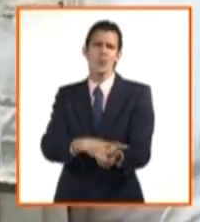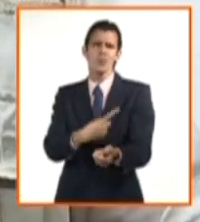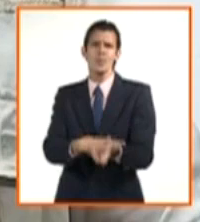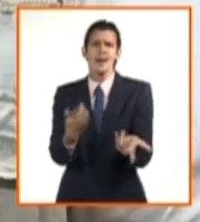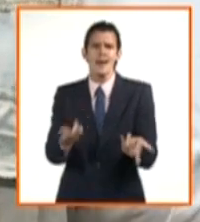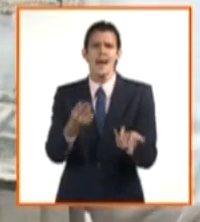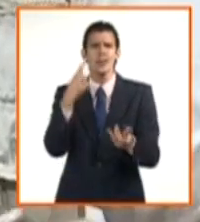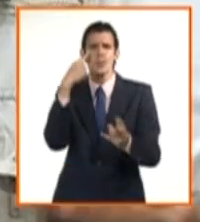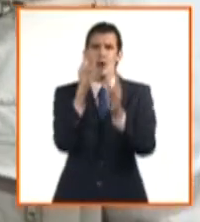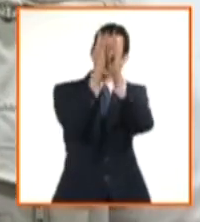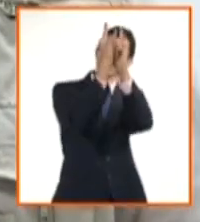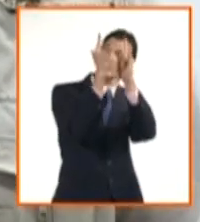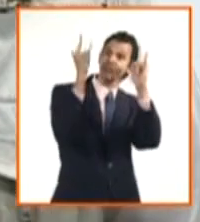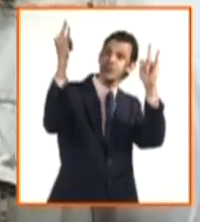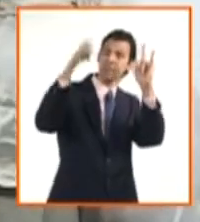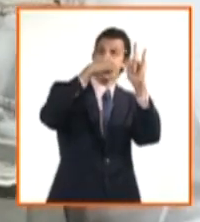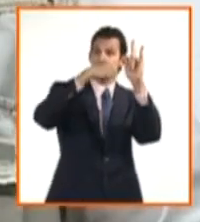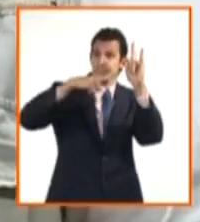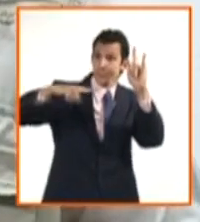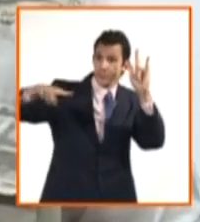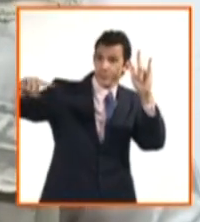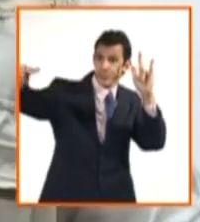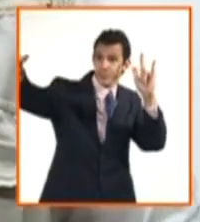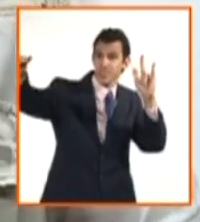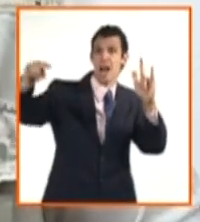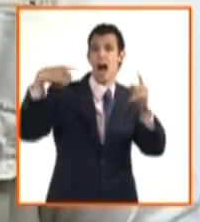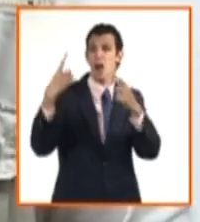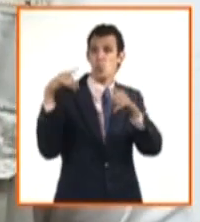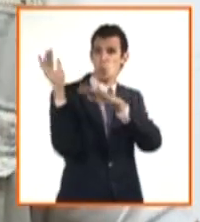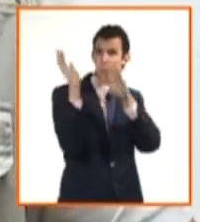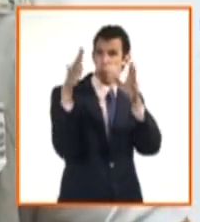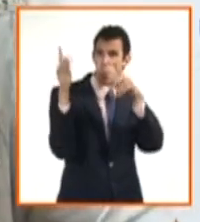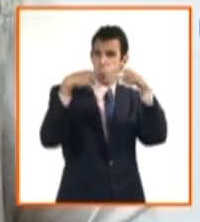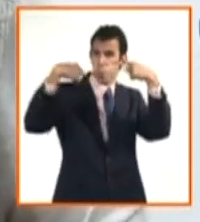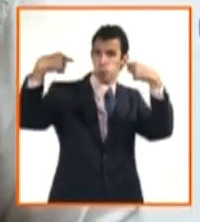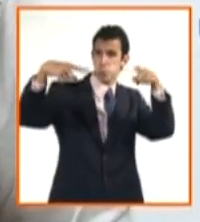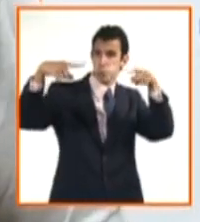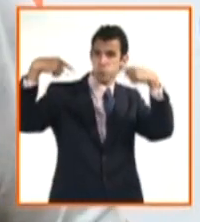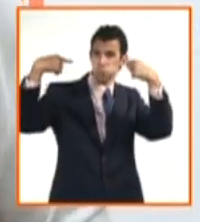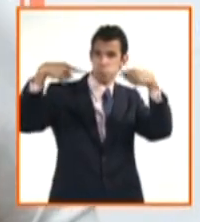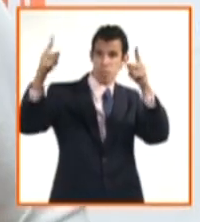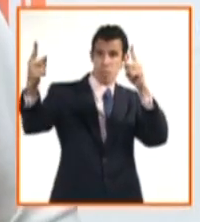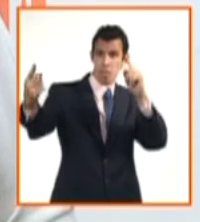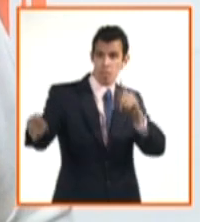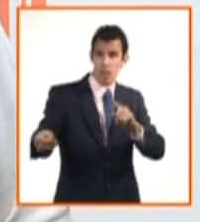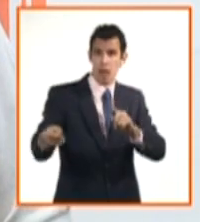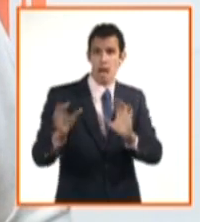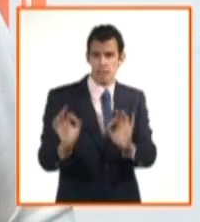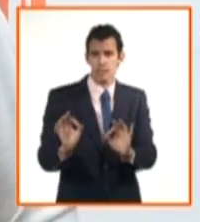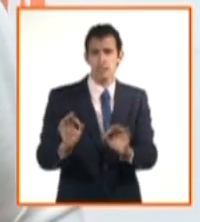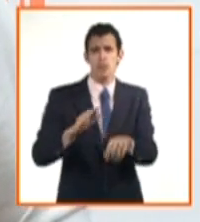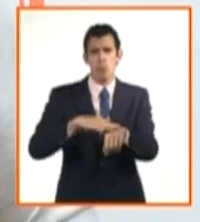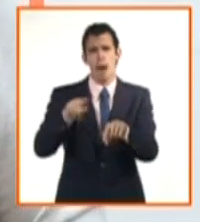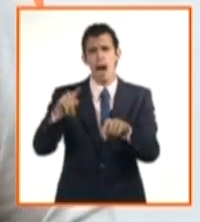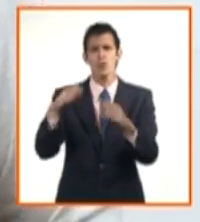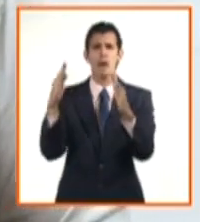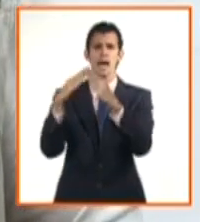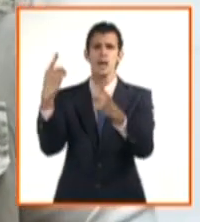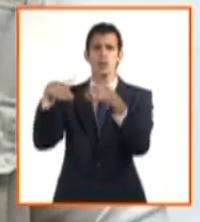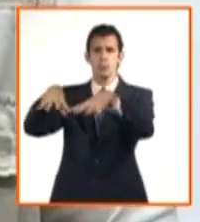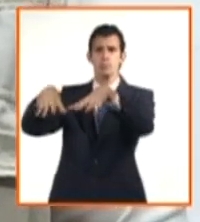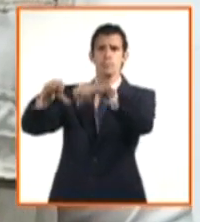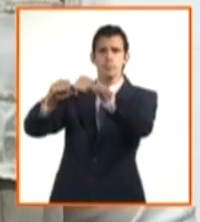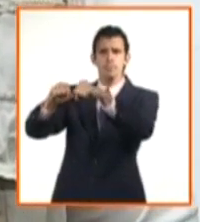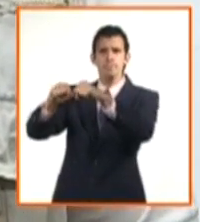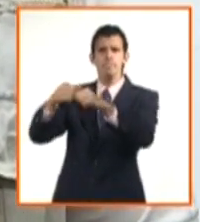que llevan la energía a los domicilios a los centros de la economía vamos a informar a los televidentes